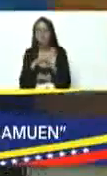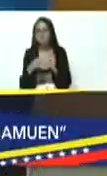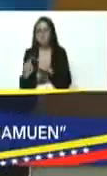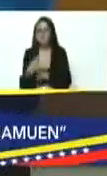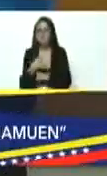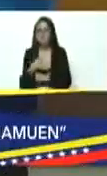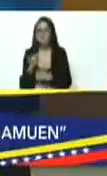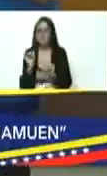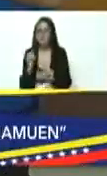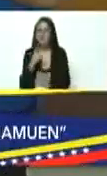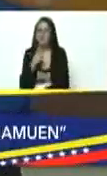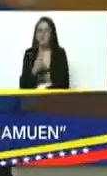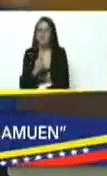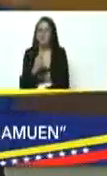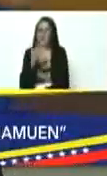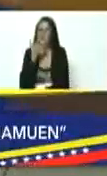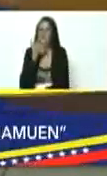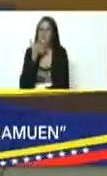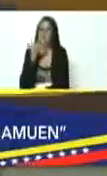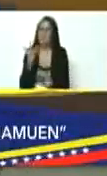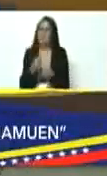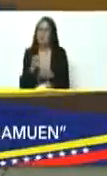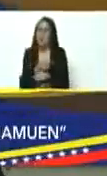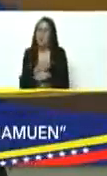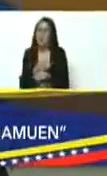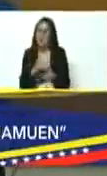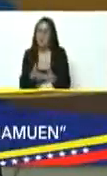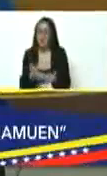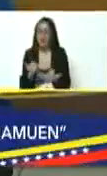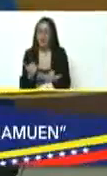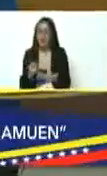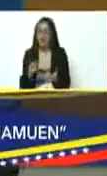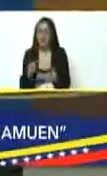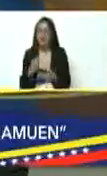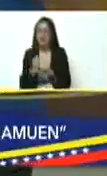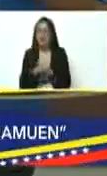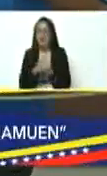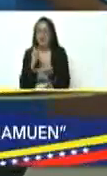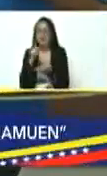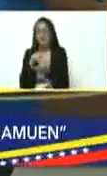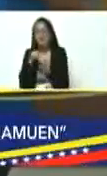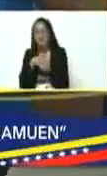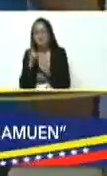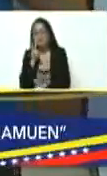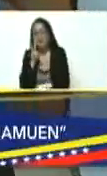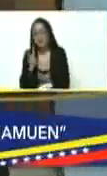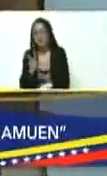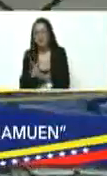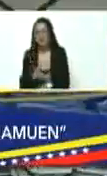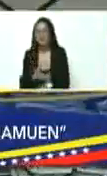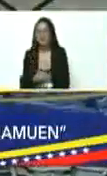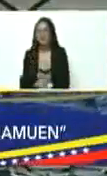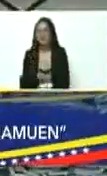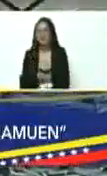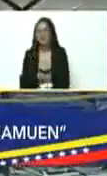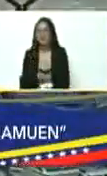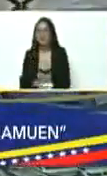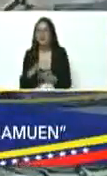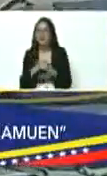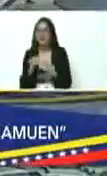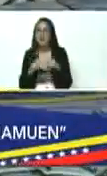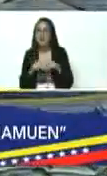Asimismo, estamos acá con el gobernador. Bueno, vamos a entrar al sector de la farmacia, señor gobernador, para que mi comandante en jefe pueda ver todo lo que